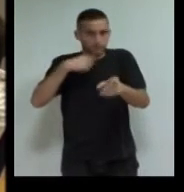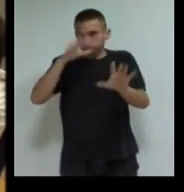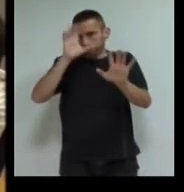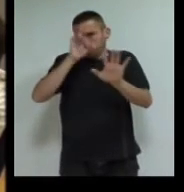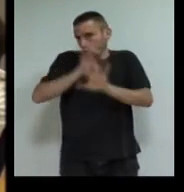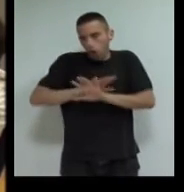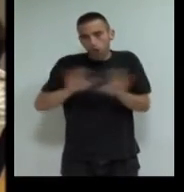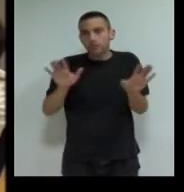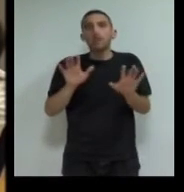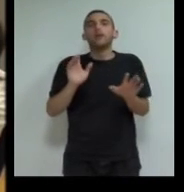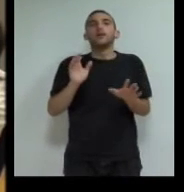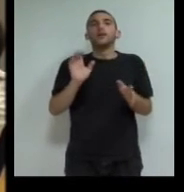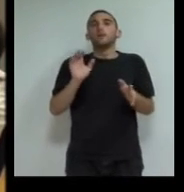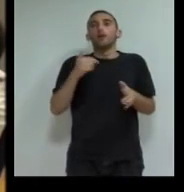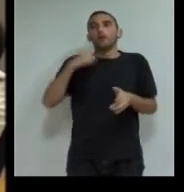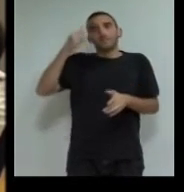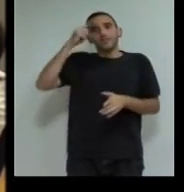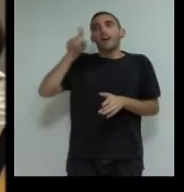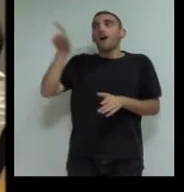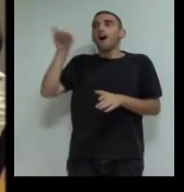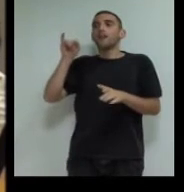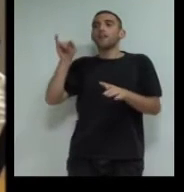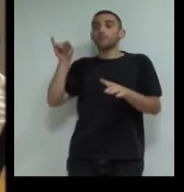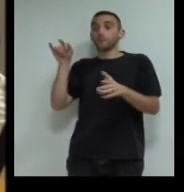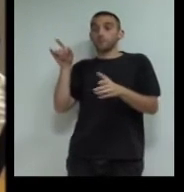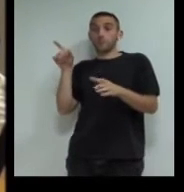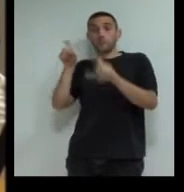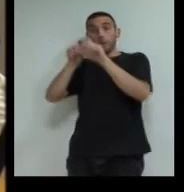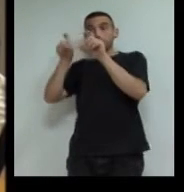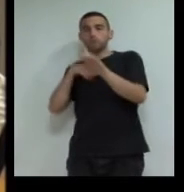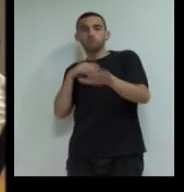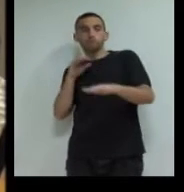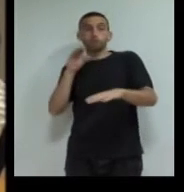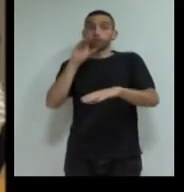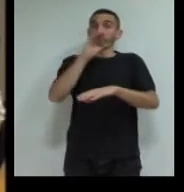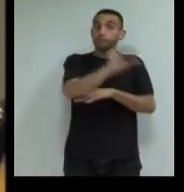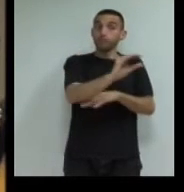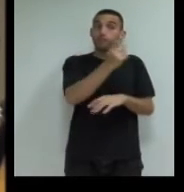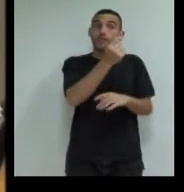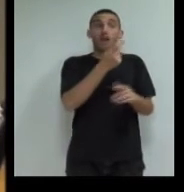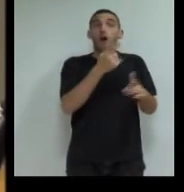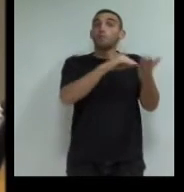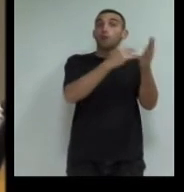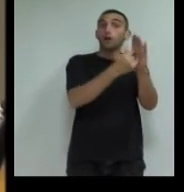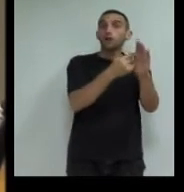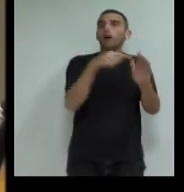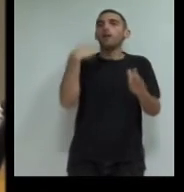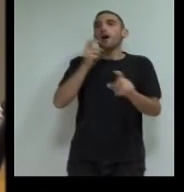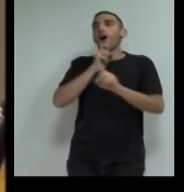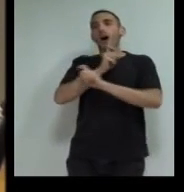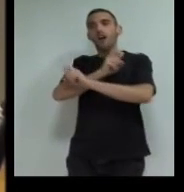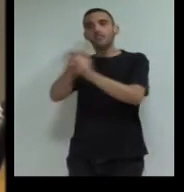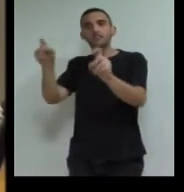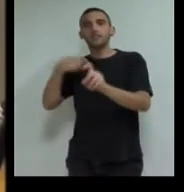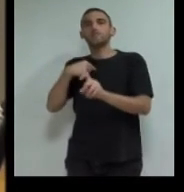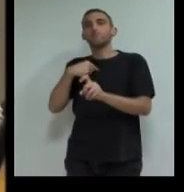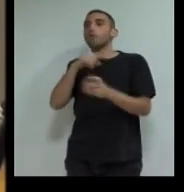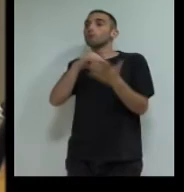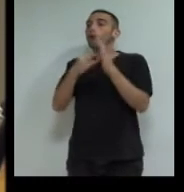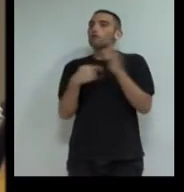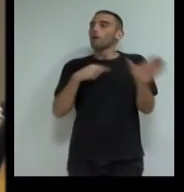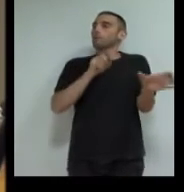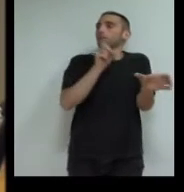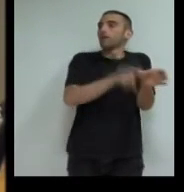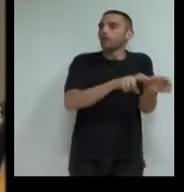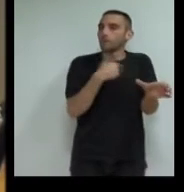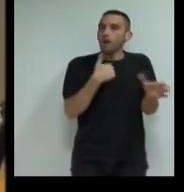Pero sí que tienen la capacidad de entroncar con la sociedad y decir, oiga, señores, nosotros apoyamos este proyecto, ¿no? Y aquí no, aquí es como las migajas, te suelto